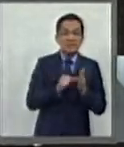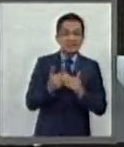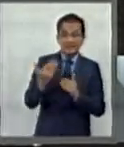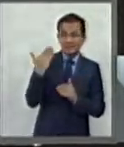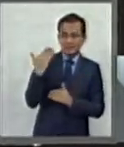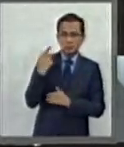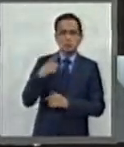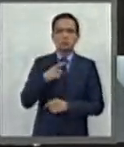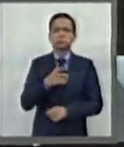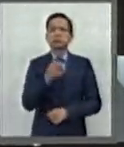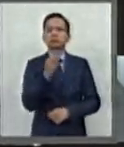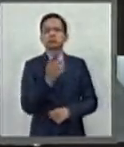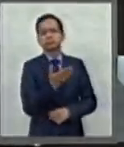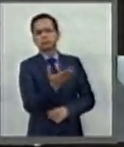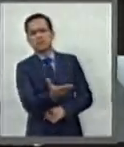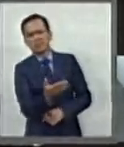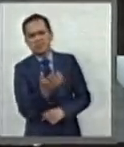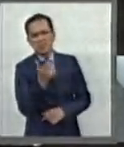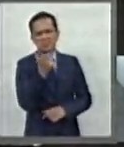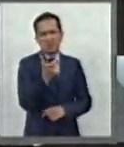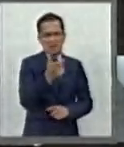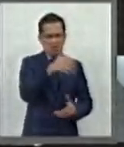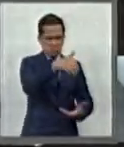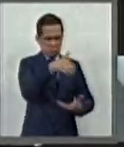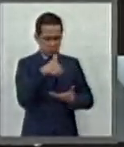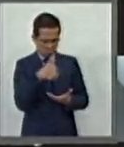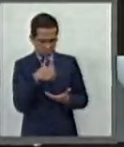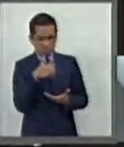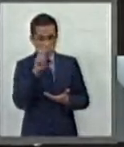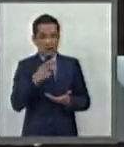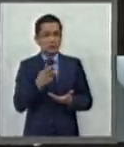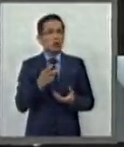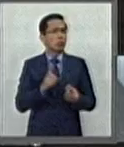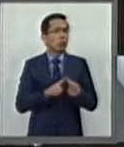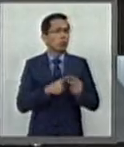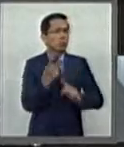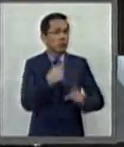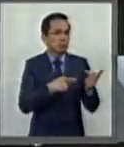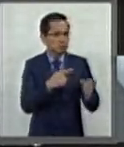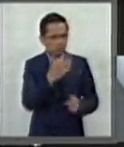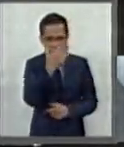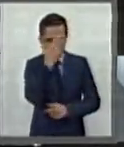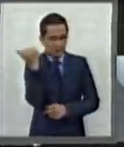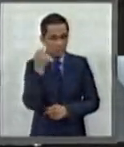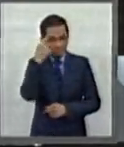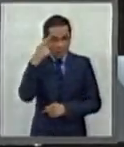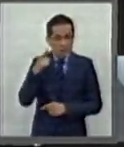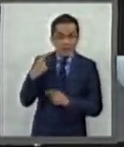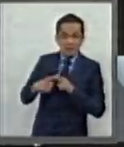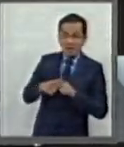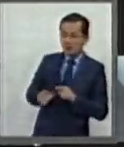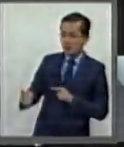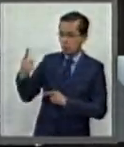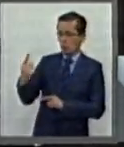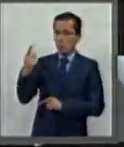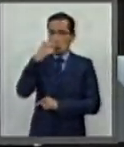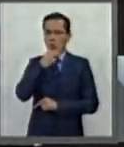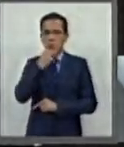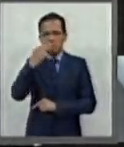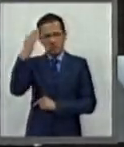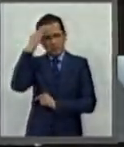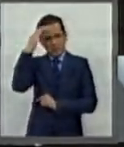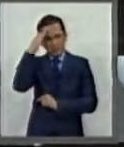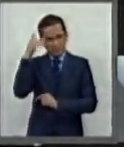de procedencia, por lo menos desconocida, para el líder de un movimiento que ha desnaturalizado